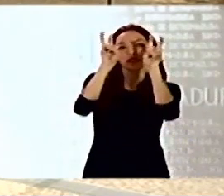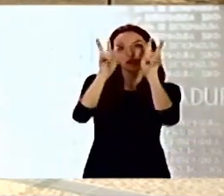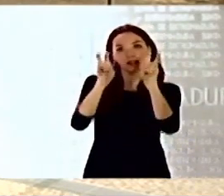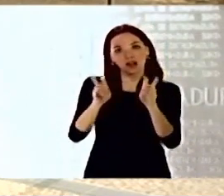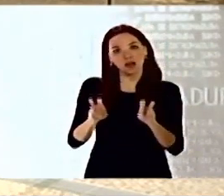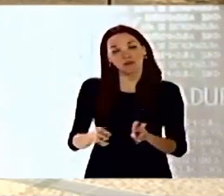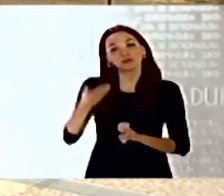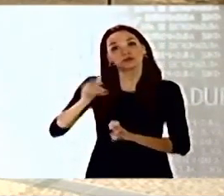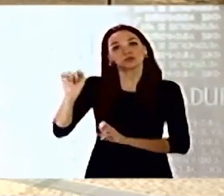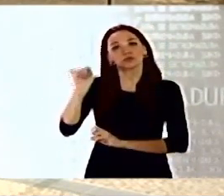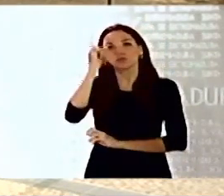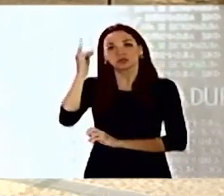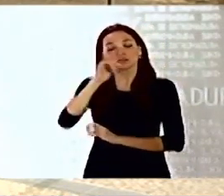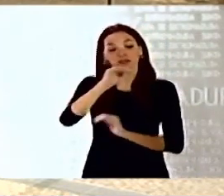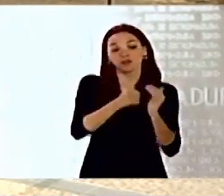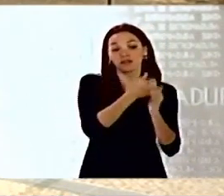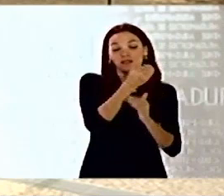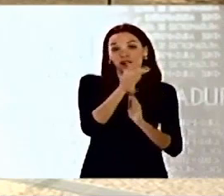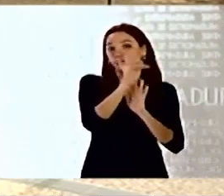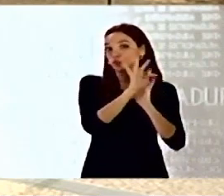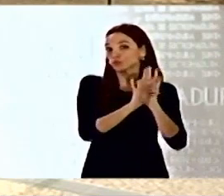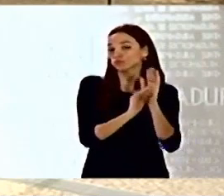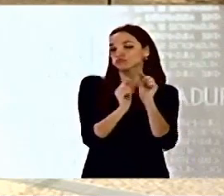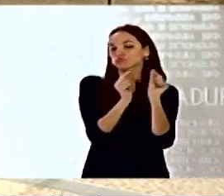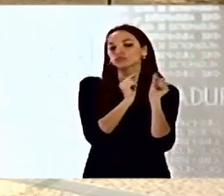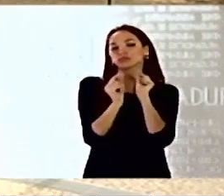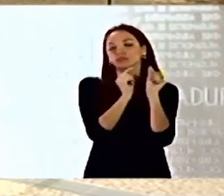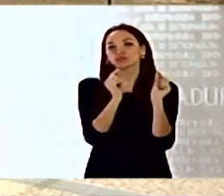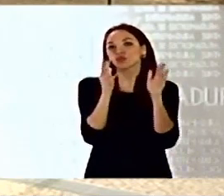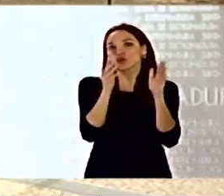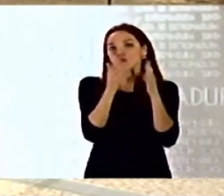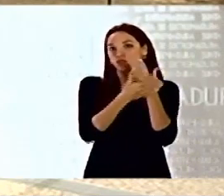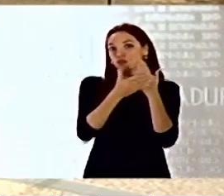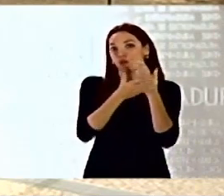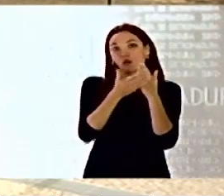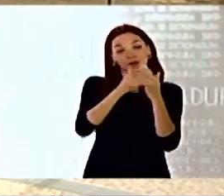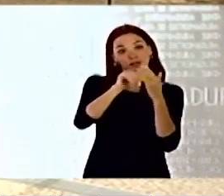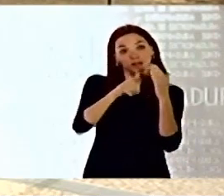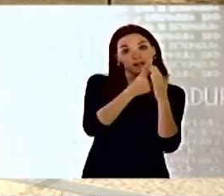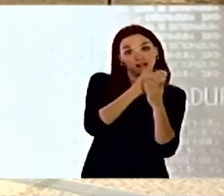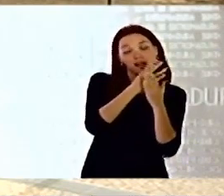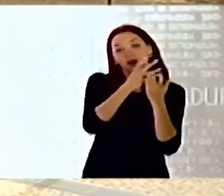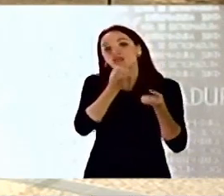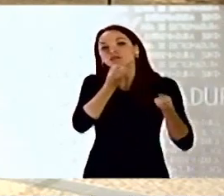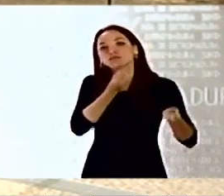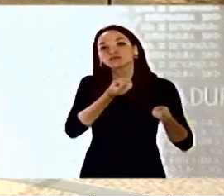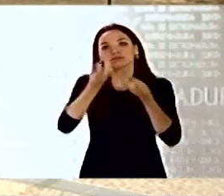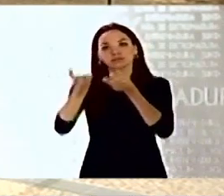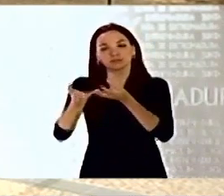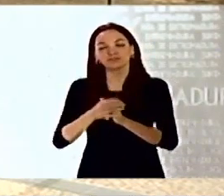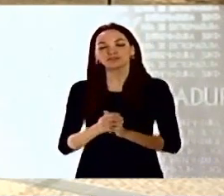que han formado parte en esta mañana del orden del día del Consejo de Gobierno ordinario.